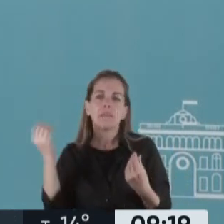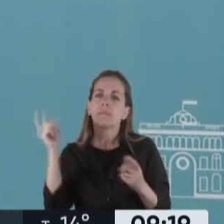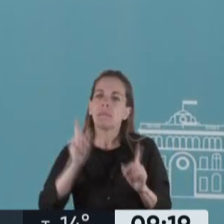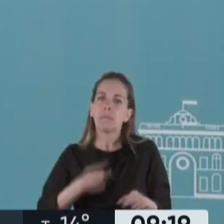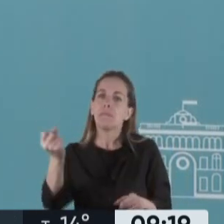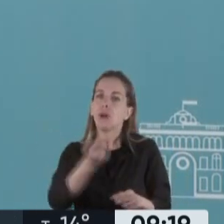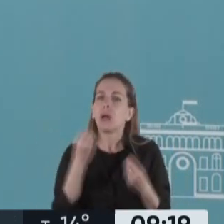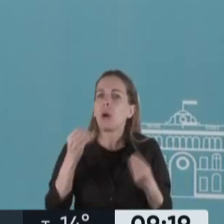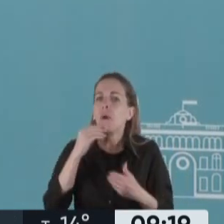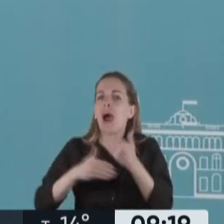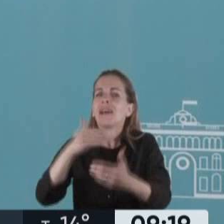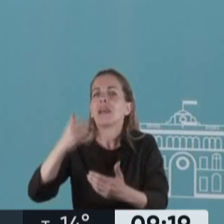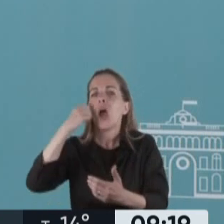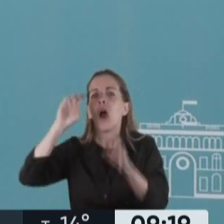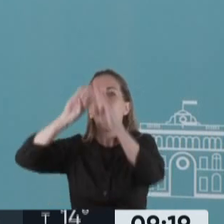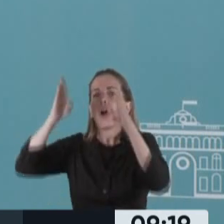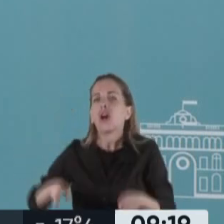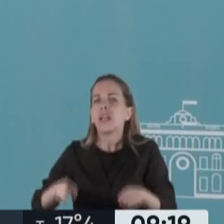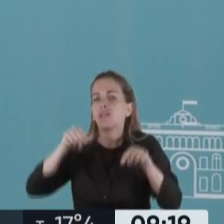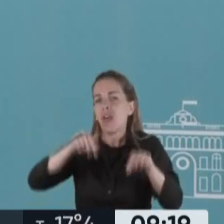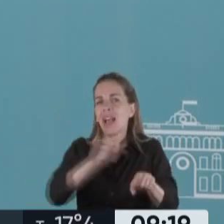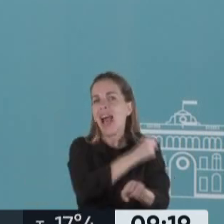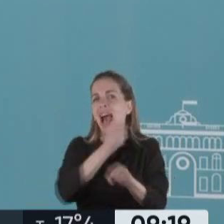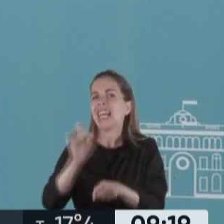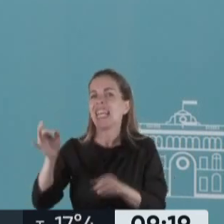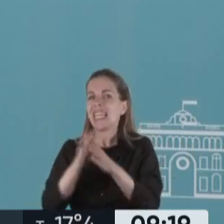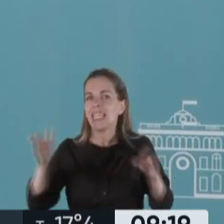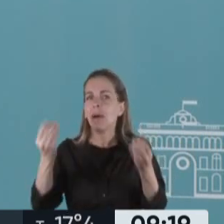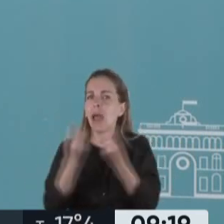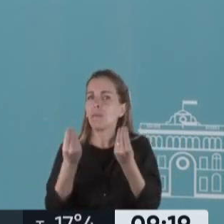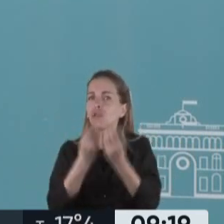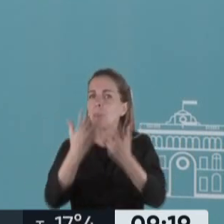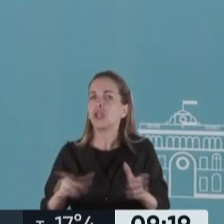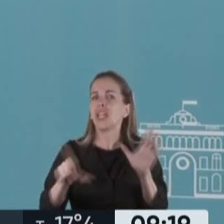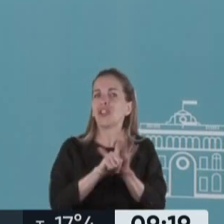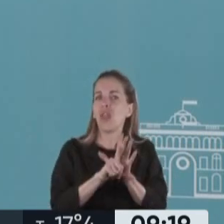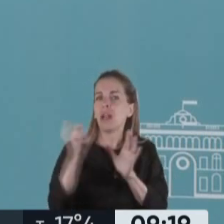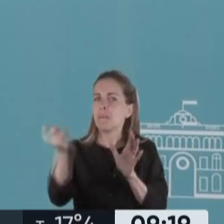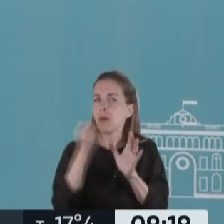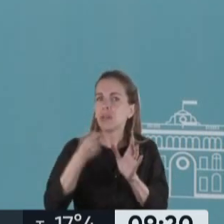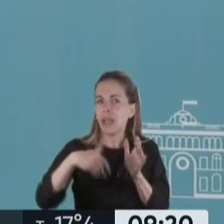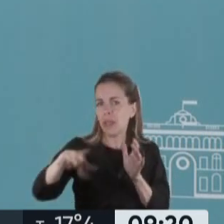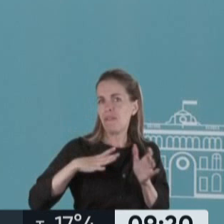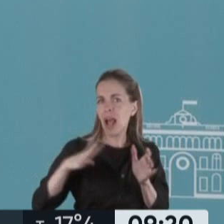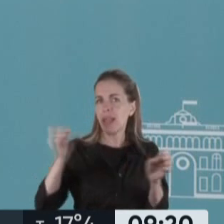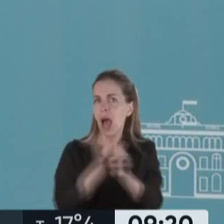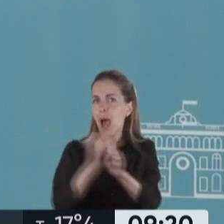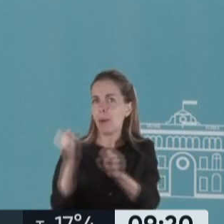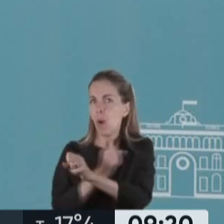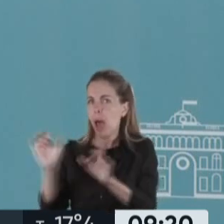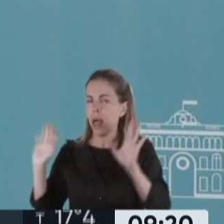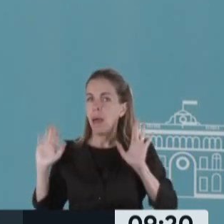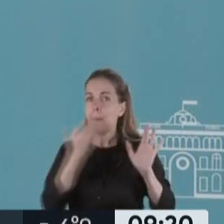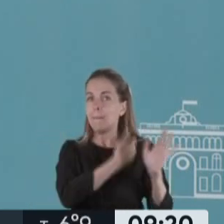importante cómo va a seguir funcionando el Congreso de aquí a fin de año, porque hay leyes muy importantes que sancionar. El presidente ha